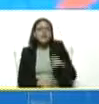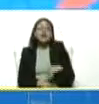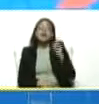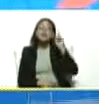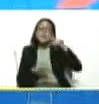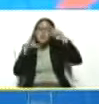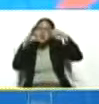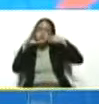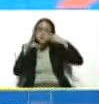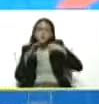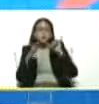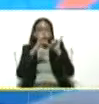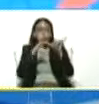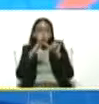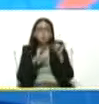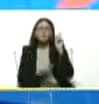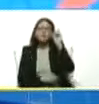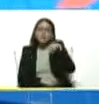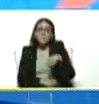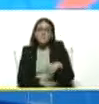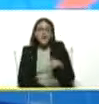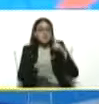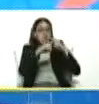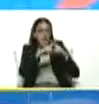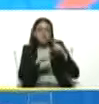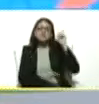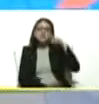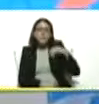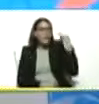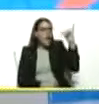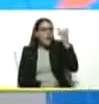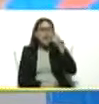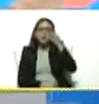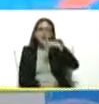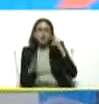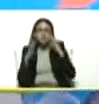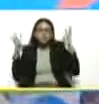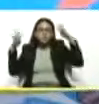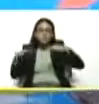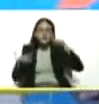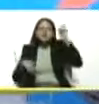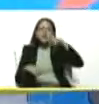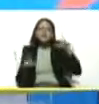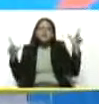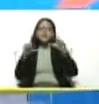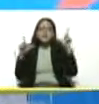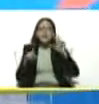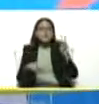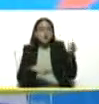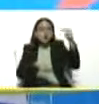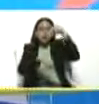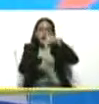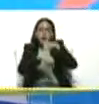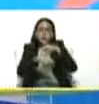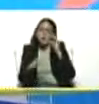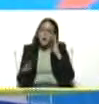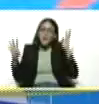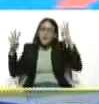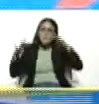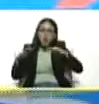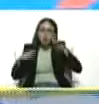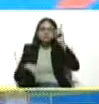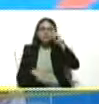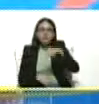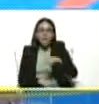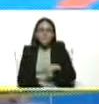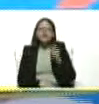streaming, Twitter, que ahora se llama X, y por televisoras nacionales, televisoras de la región del patio